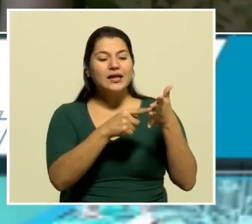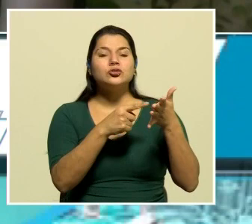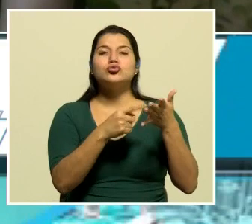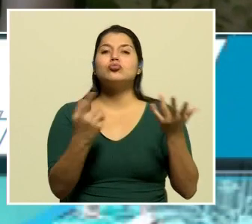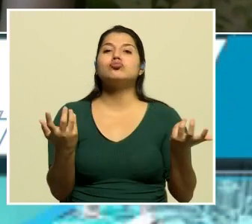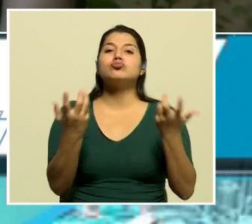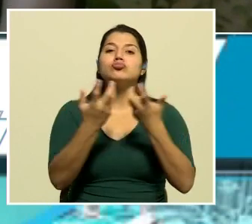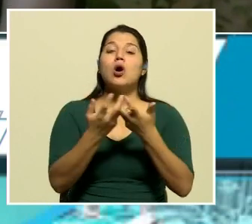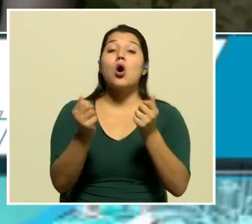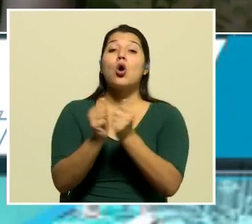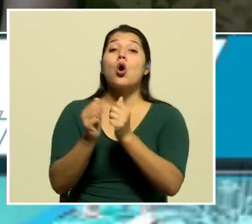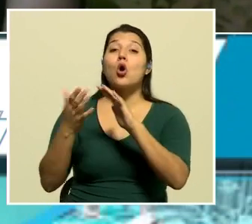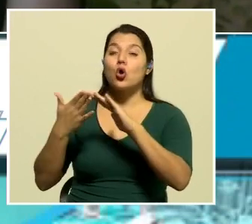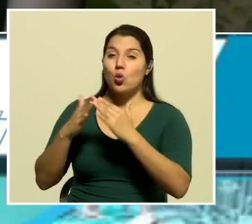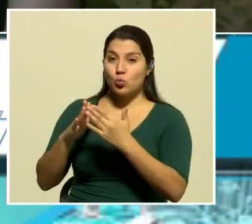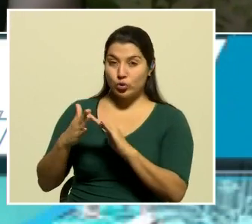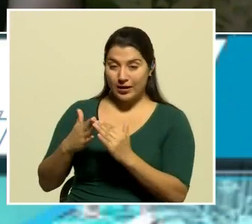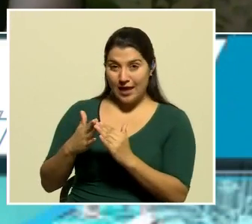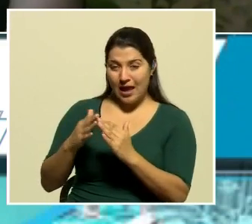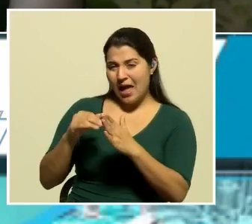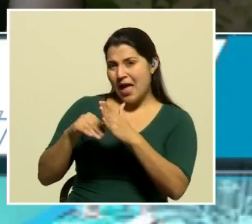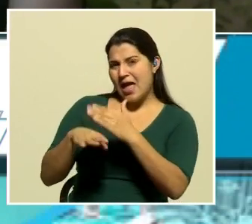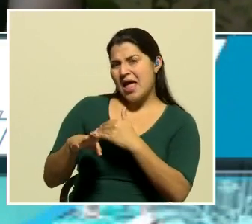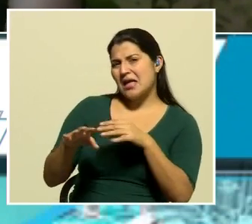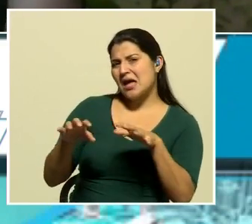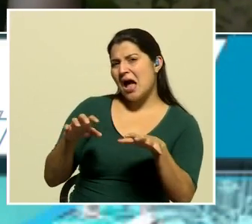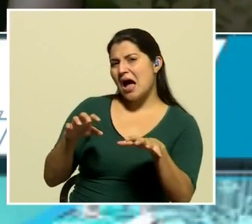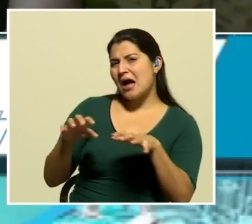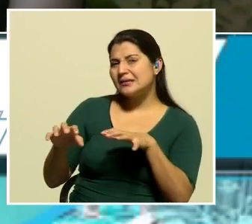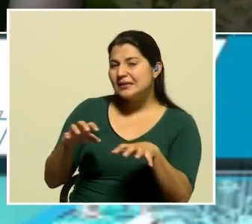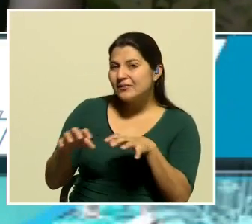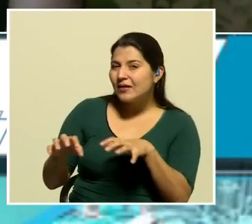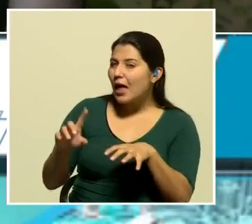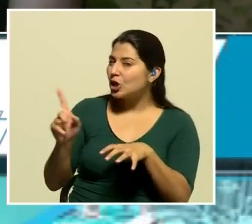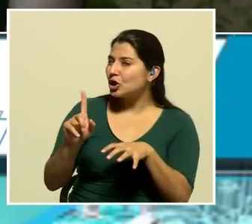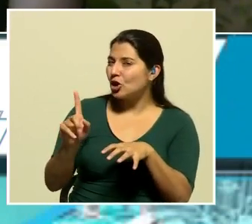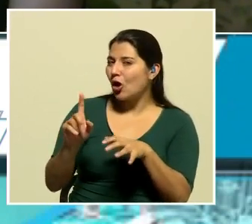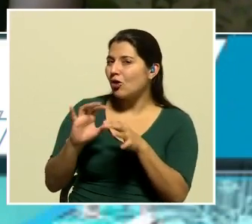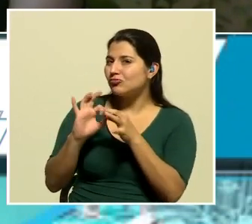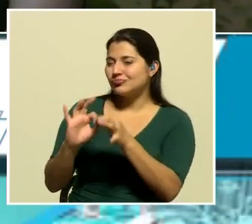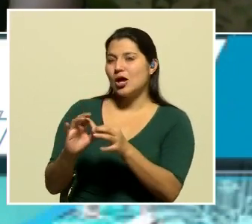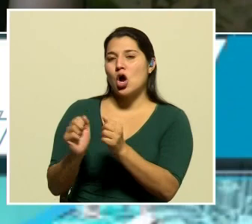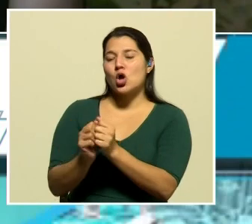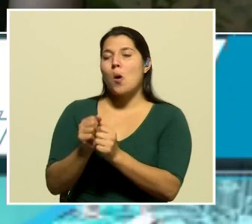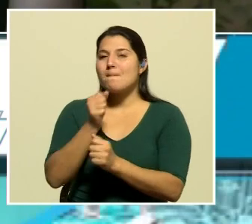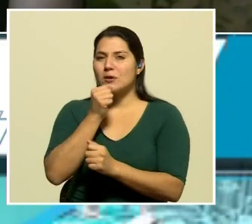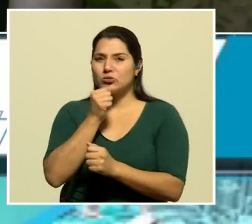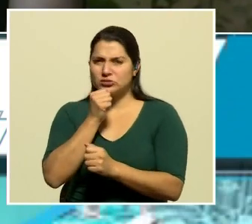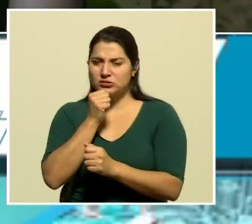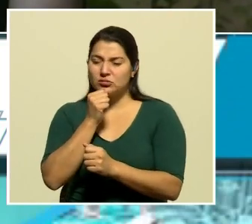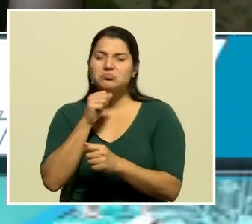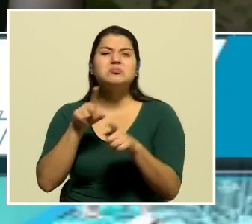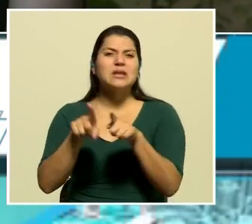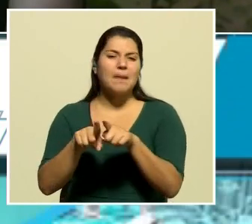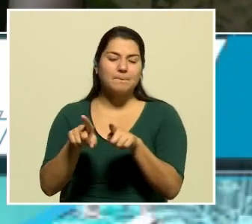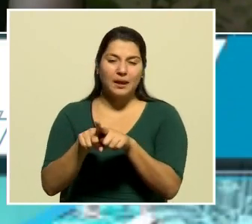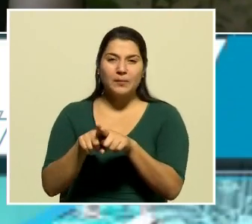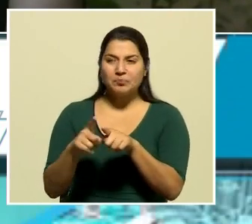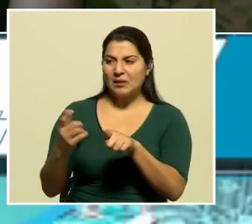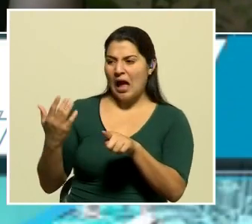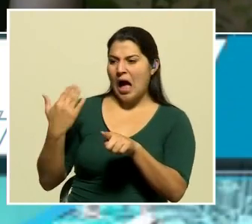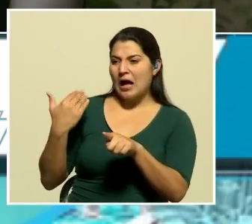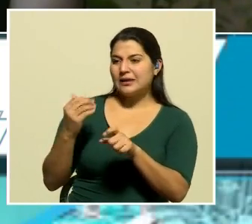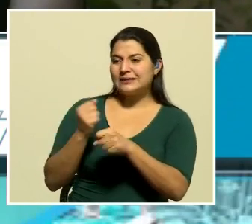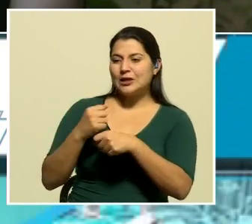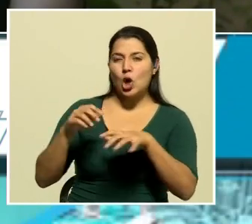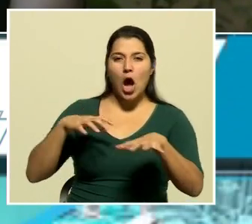comunidad en elementos que no son necesariamente periodísticos. Hicieron hace poco un